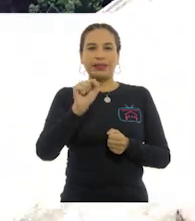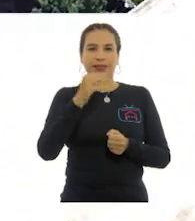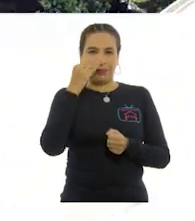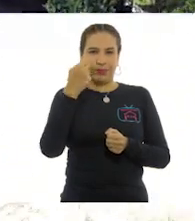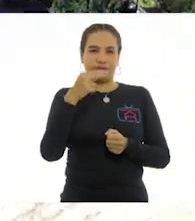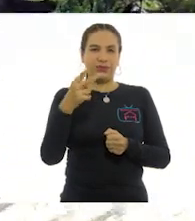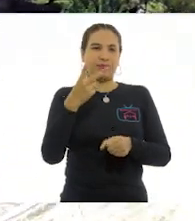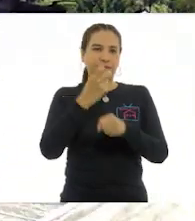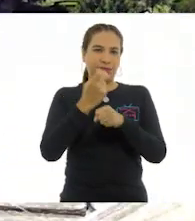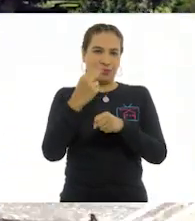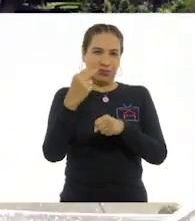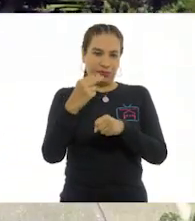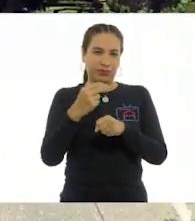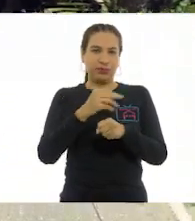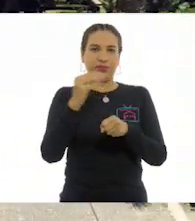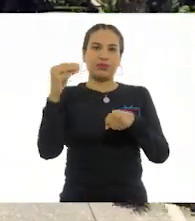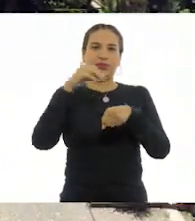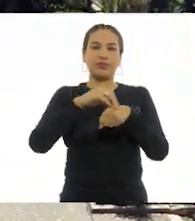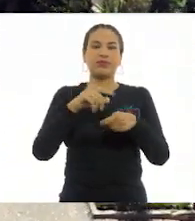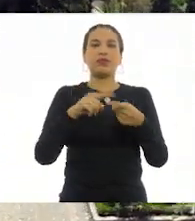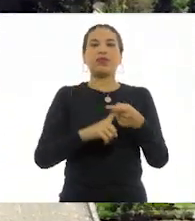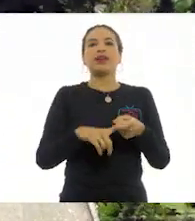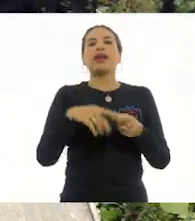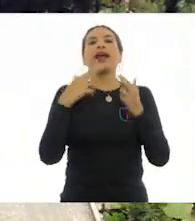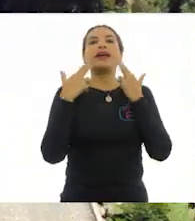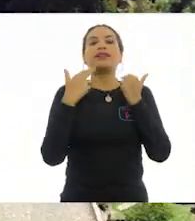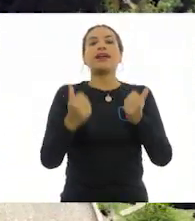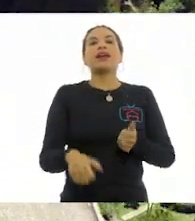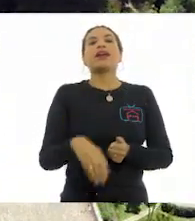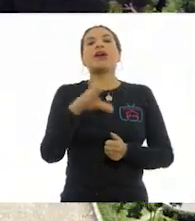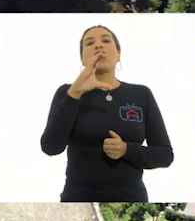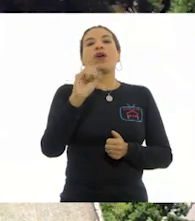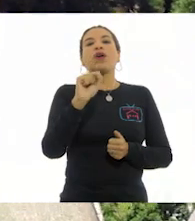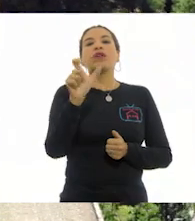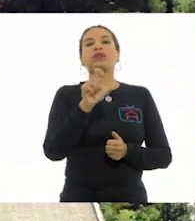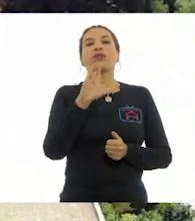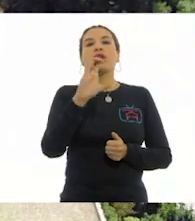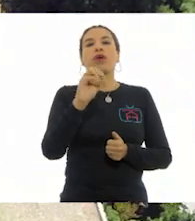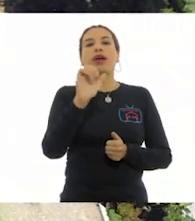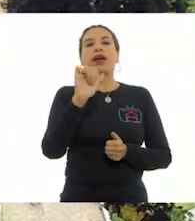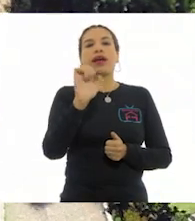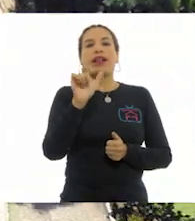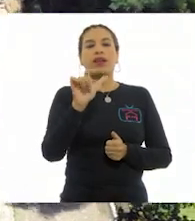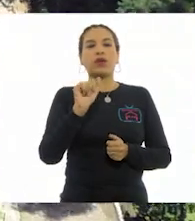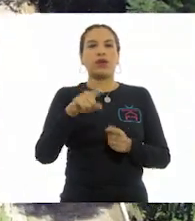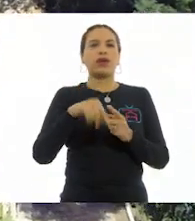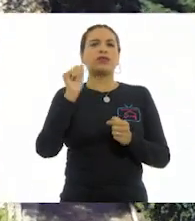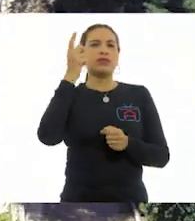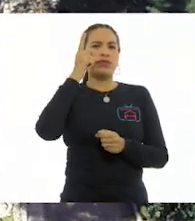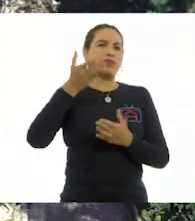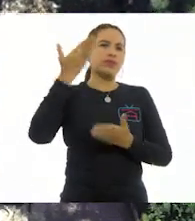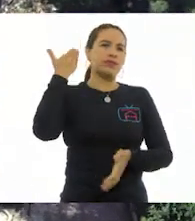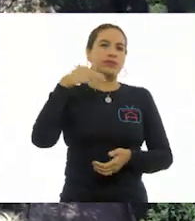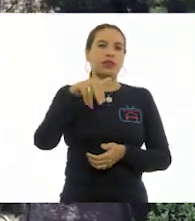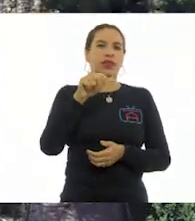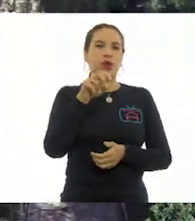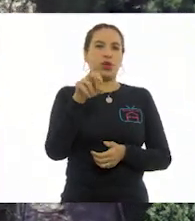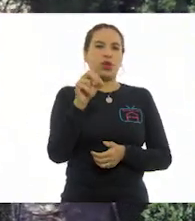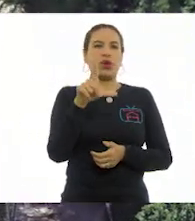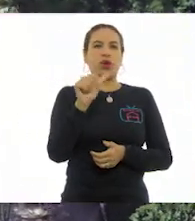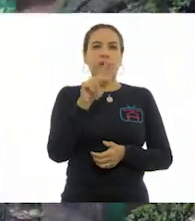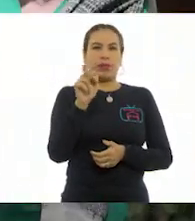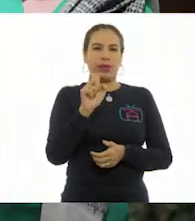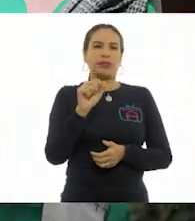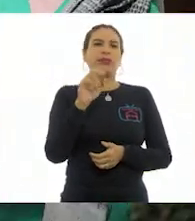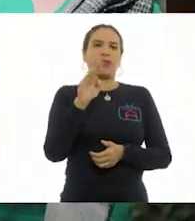recibe después de Hacienda de Coscacuaco, ya que le perteneció a don Antonio Flores y Valdés. Entonces el